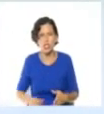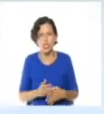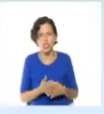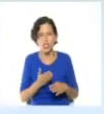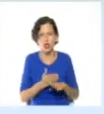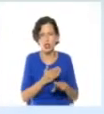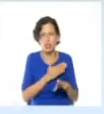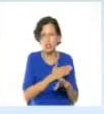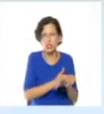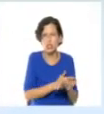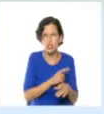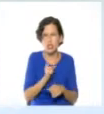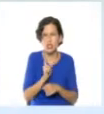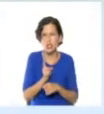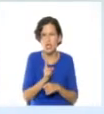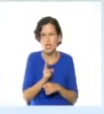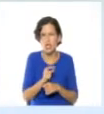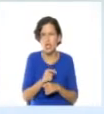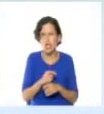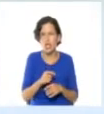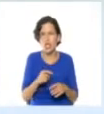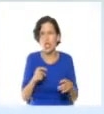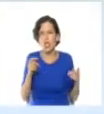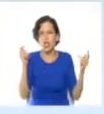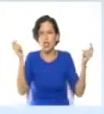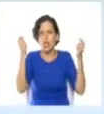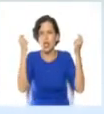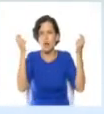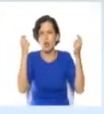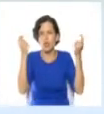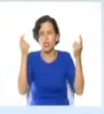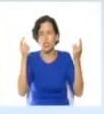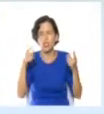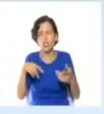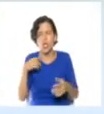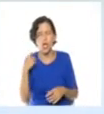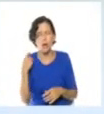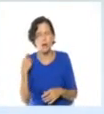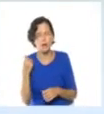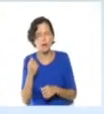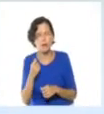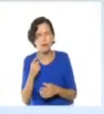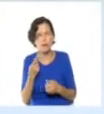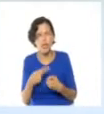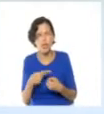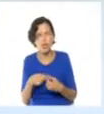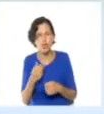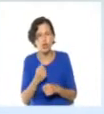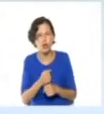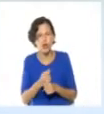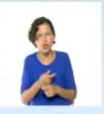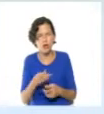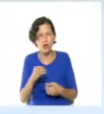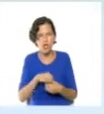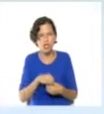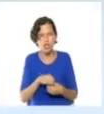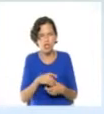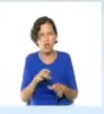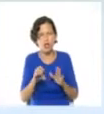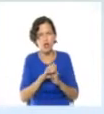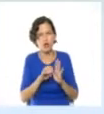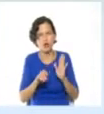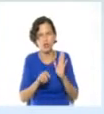antecedente inmediato, que es la huelga petrolera de los trabajadores, y promulga dentro de esa constitución y